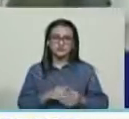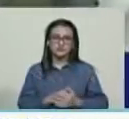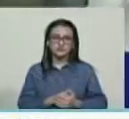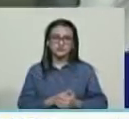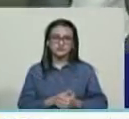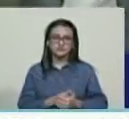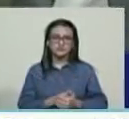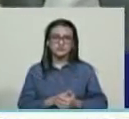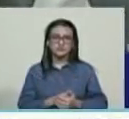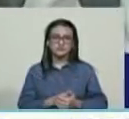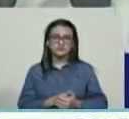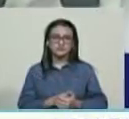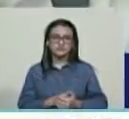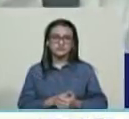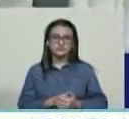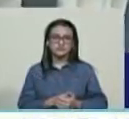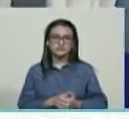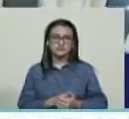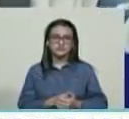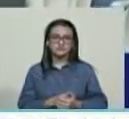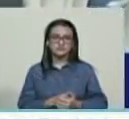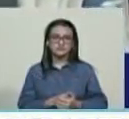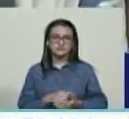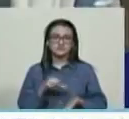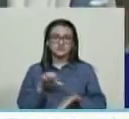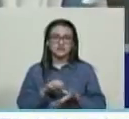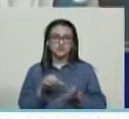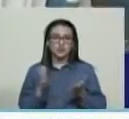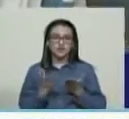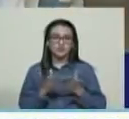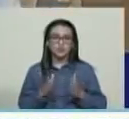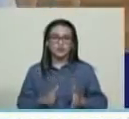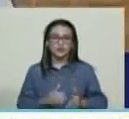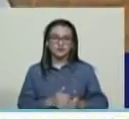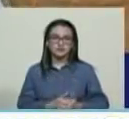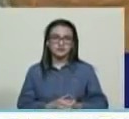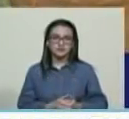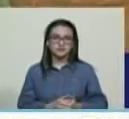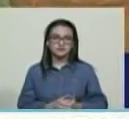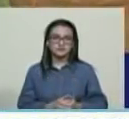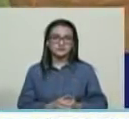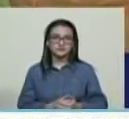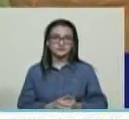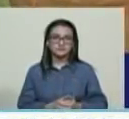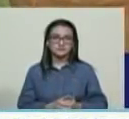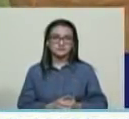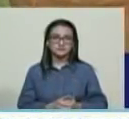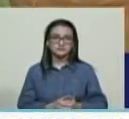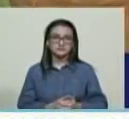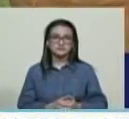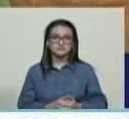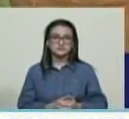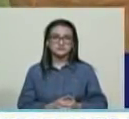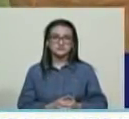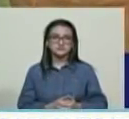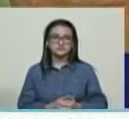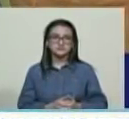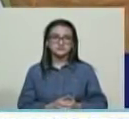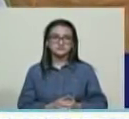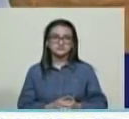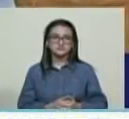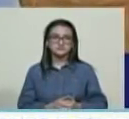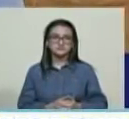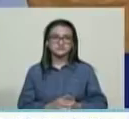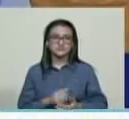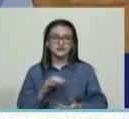al ¿cómo se llama esto? De los centros de estudiantes. Pero ahí estaban los adecos, como siempre, que querían hacer